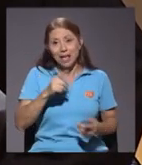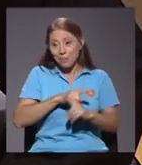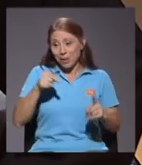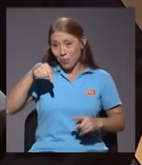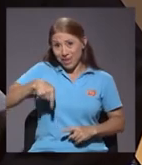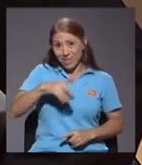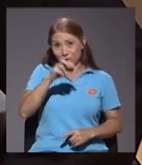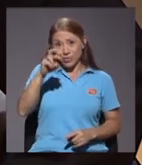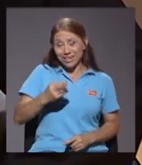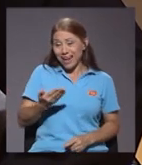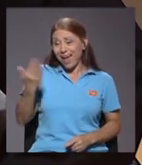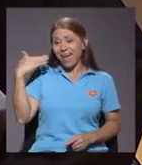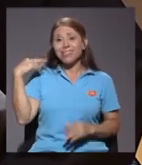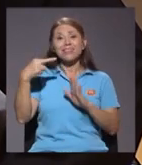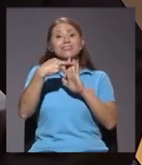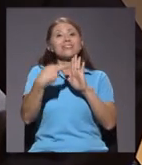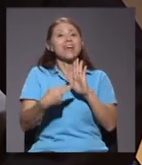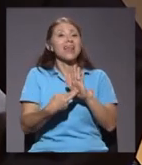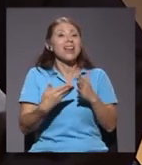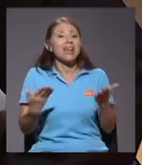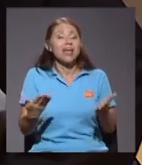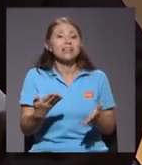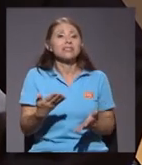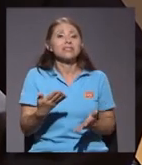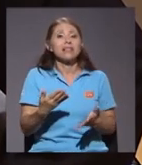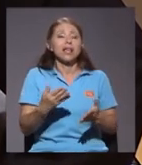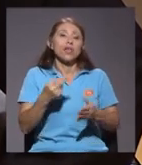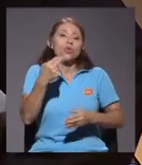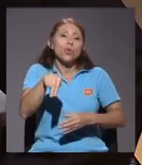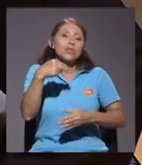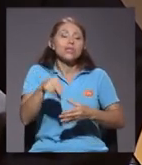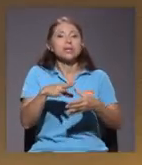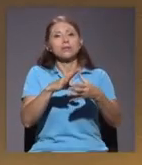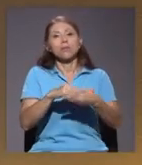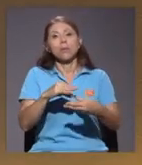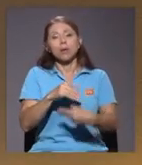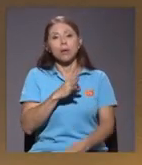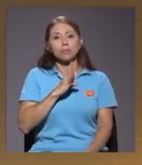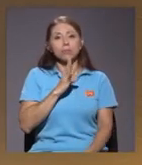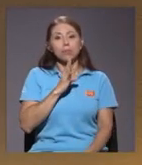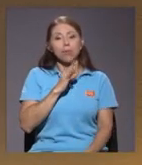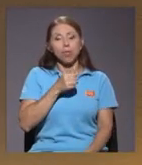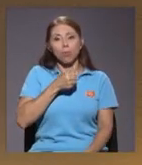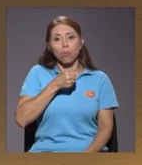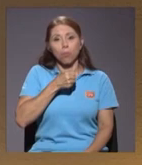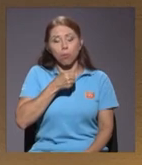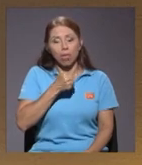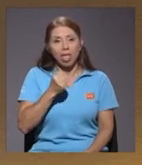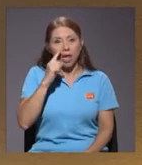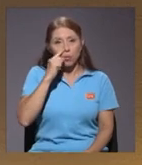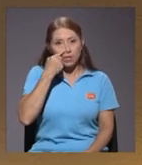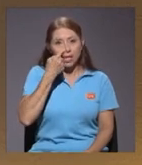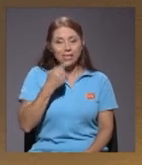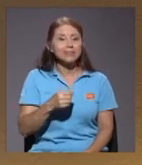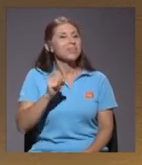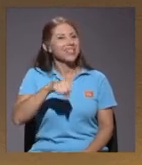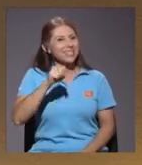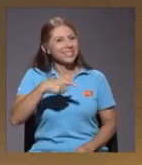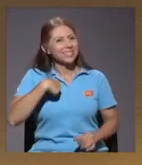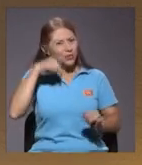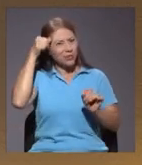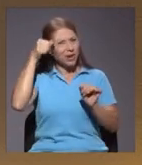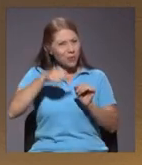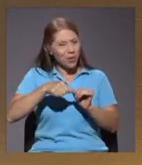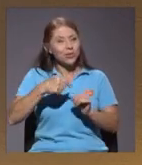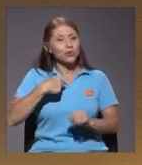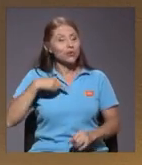de que la regla era contar aburridas las noticias si yo recuerdo yo he estado escuchando radio